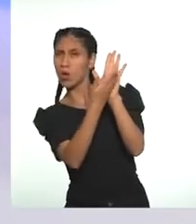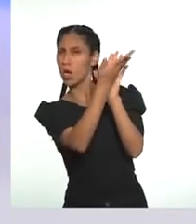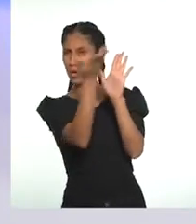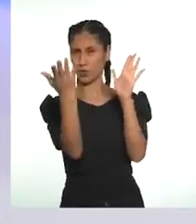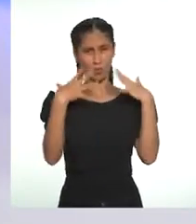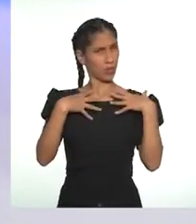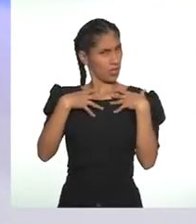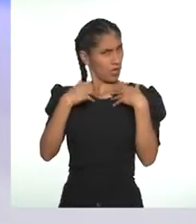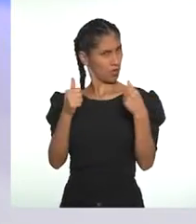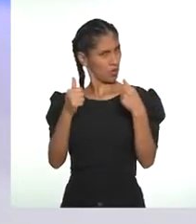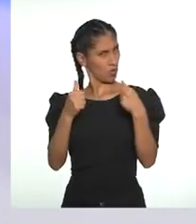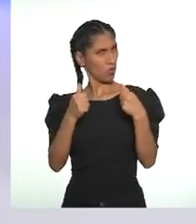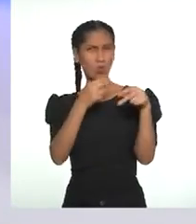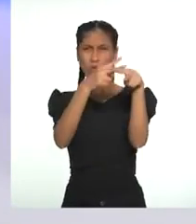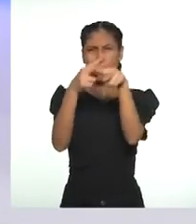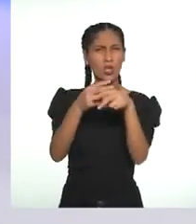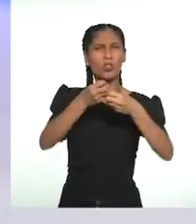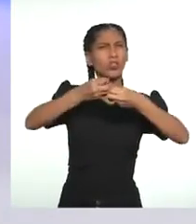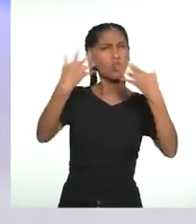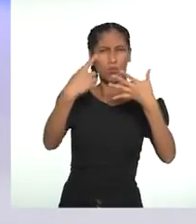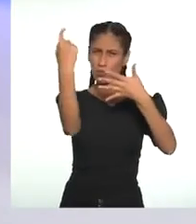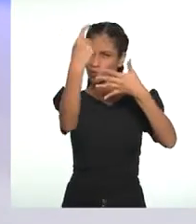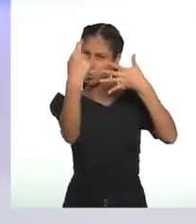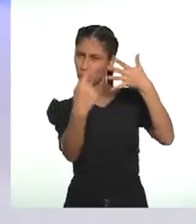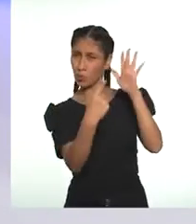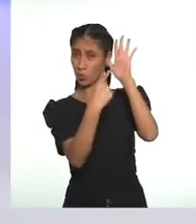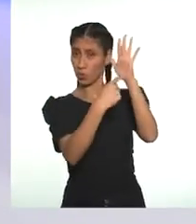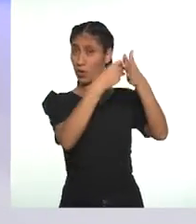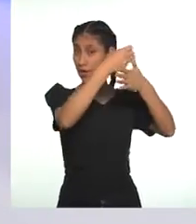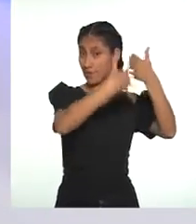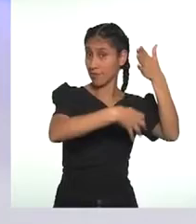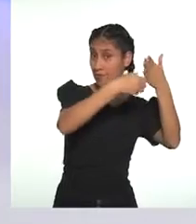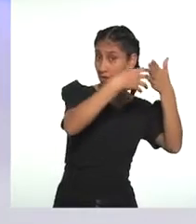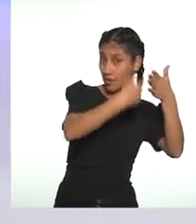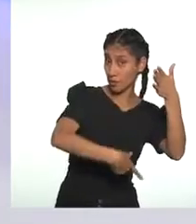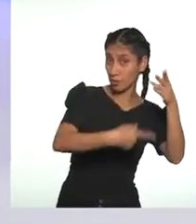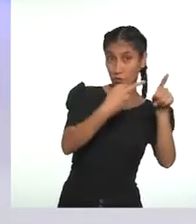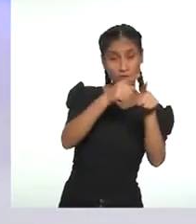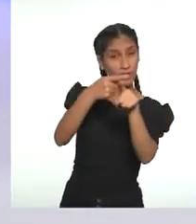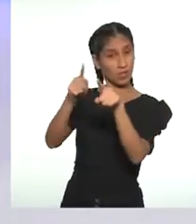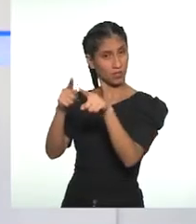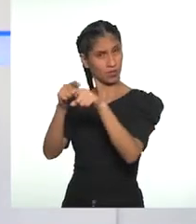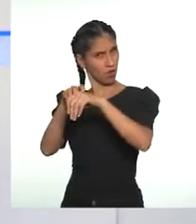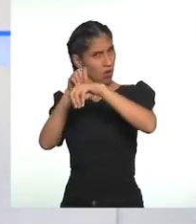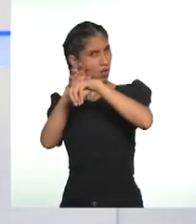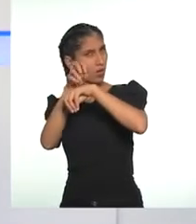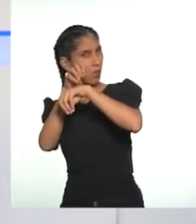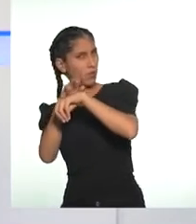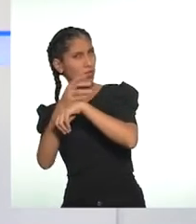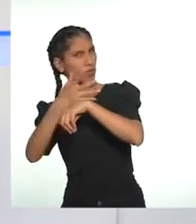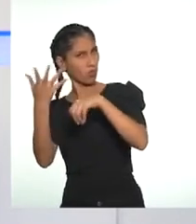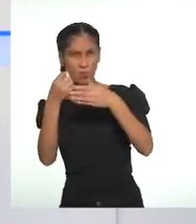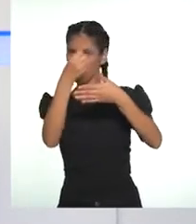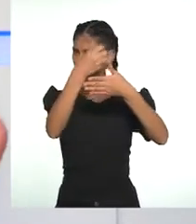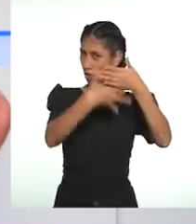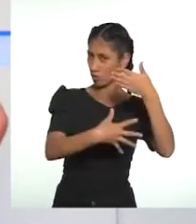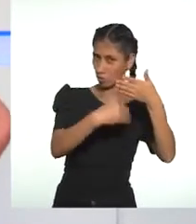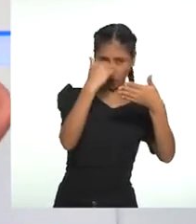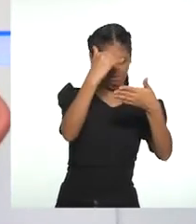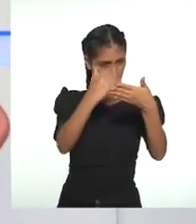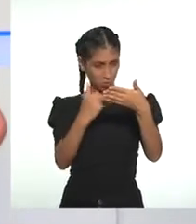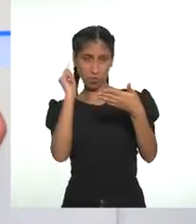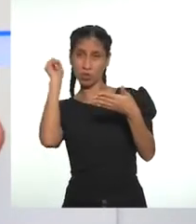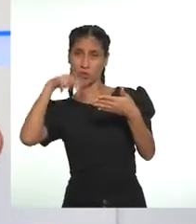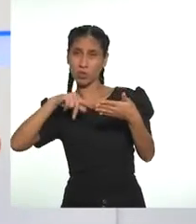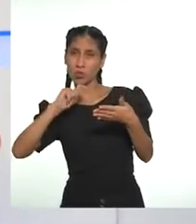las medidas preventivas a través de recomendaciones publicadas en diversos textos instructivos. ¿Recomendaciones?